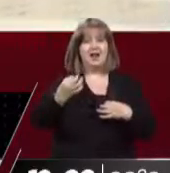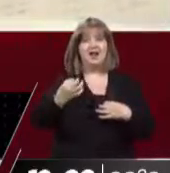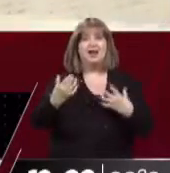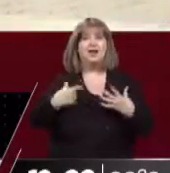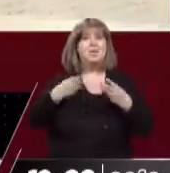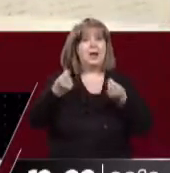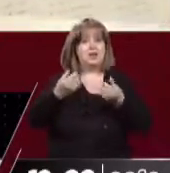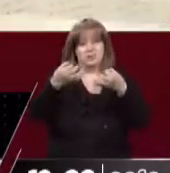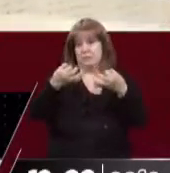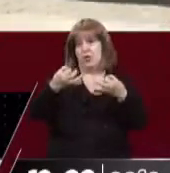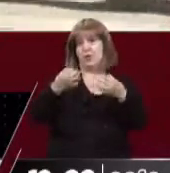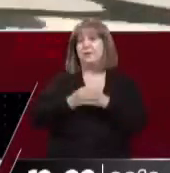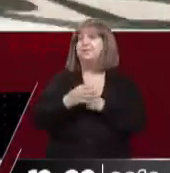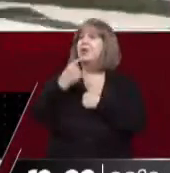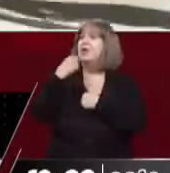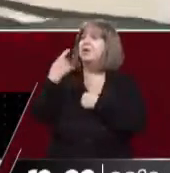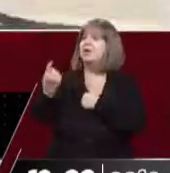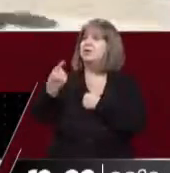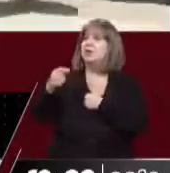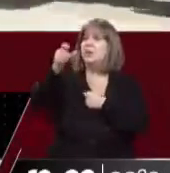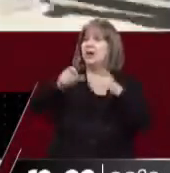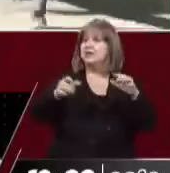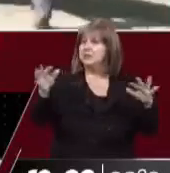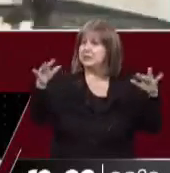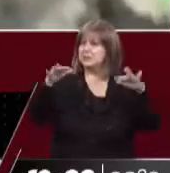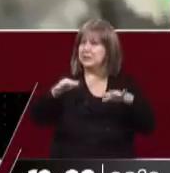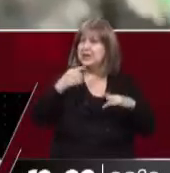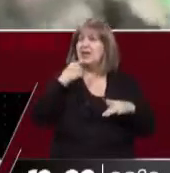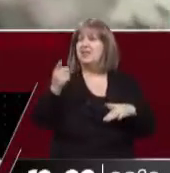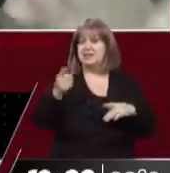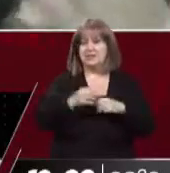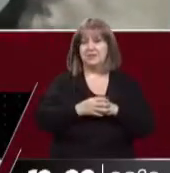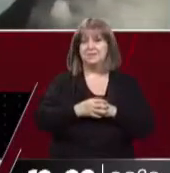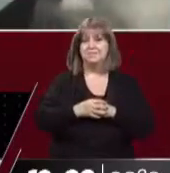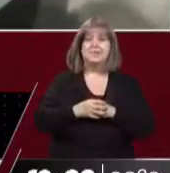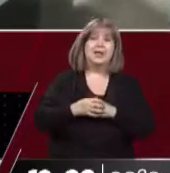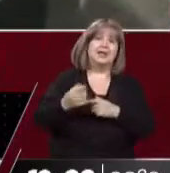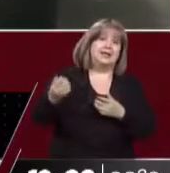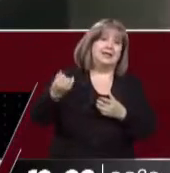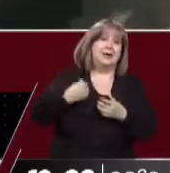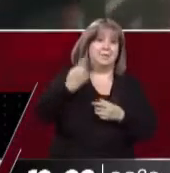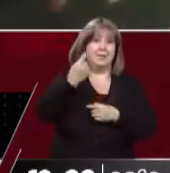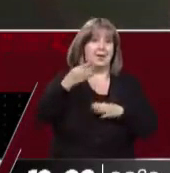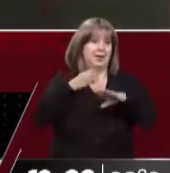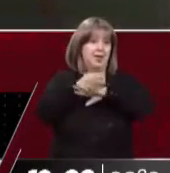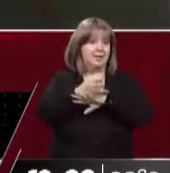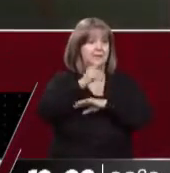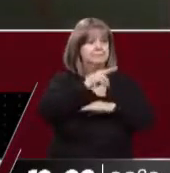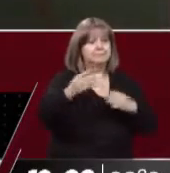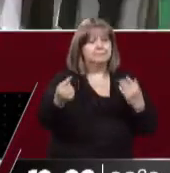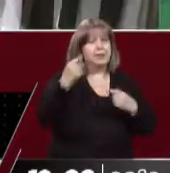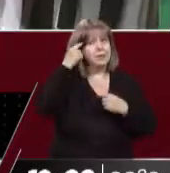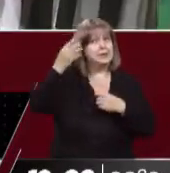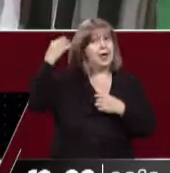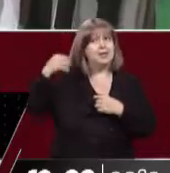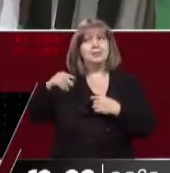buen precio. ¿Y qué te dice la gente cuando se acerca a ver los precios? Y primero la gente entra, compara,